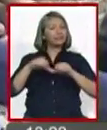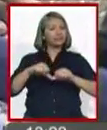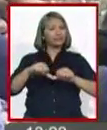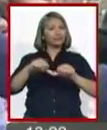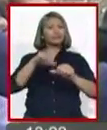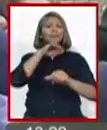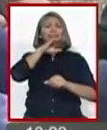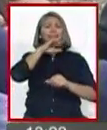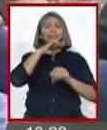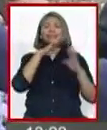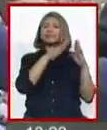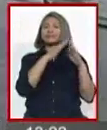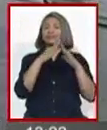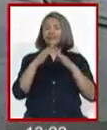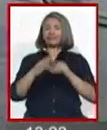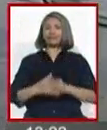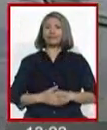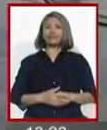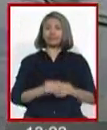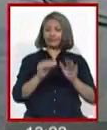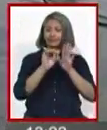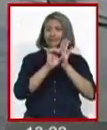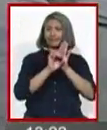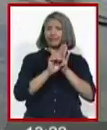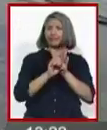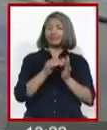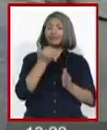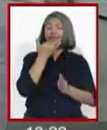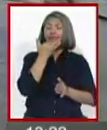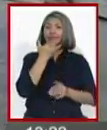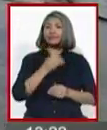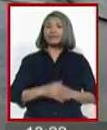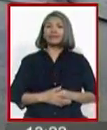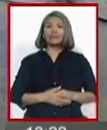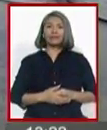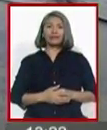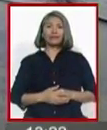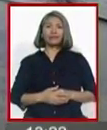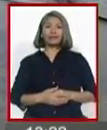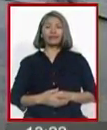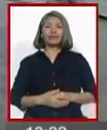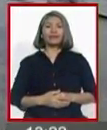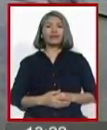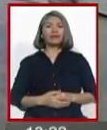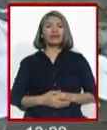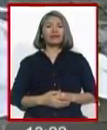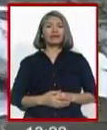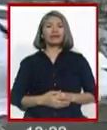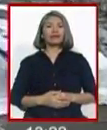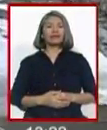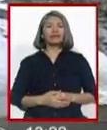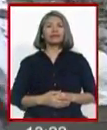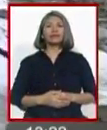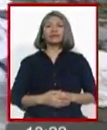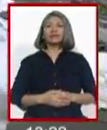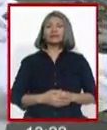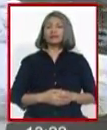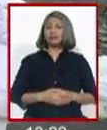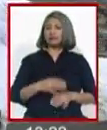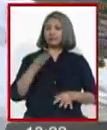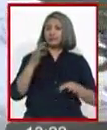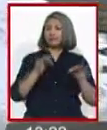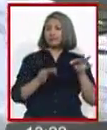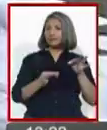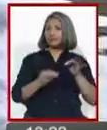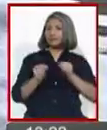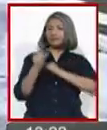ciudad se va a mantener cada vez más sucia, ¿no? Esta, por ejemplo, es una falta grave. Esto va como 8 salarios mínimos nacionales si es que